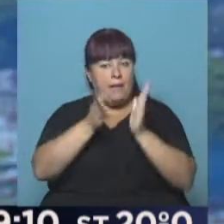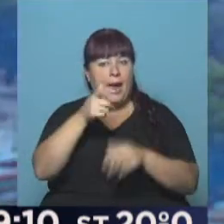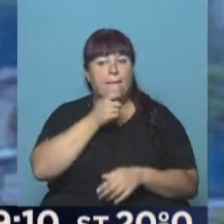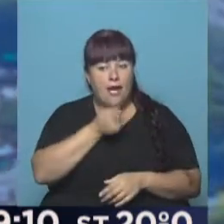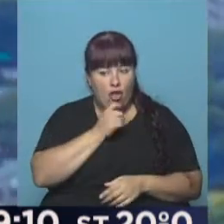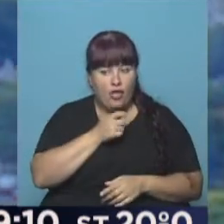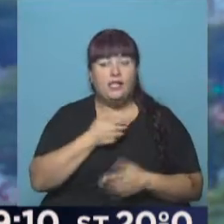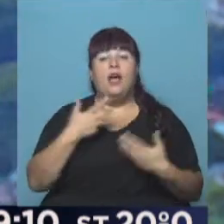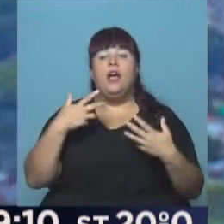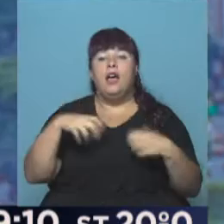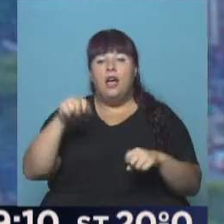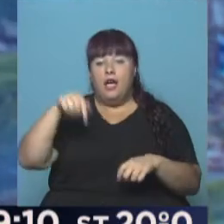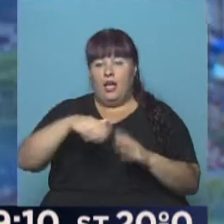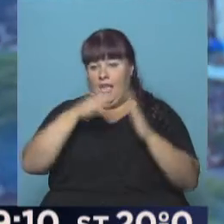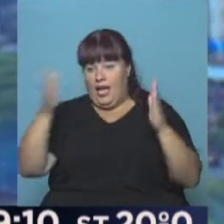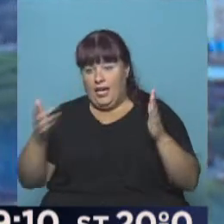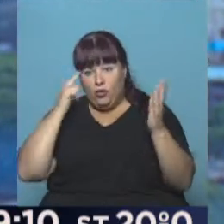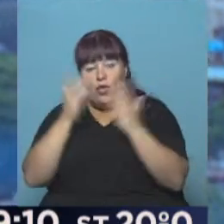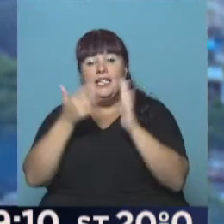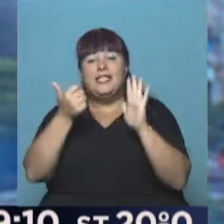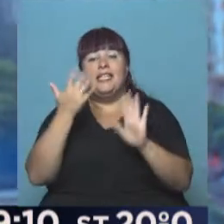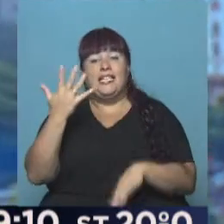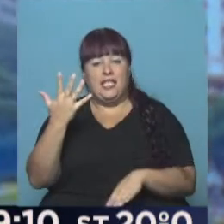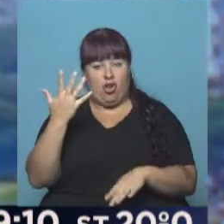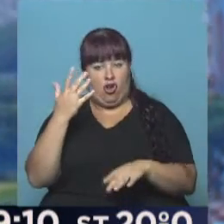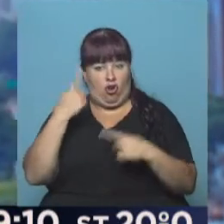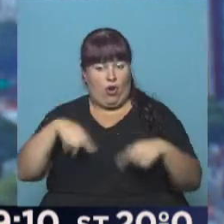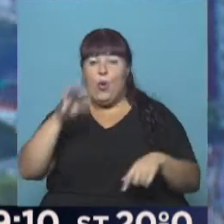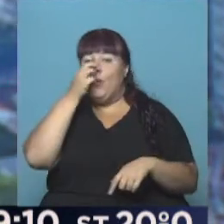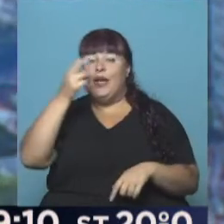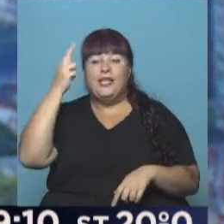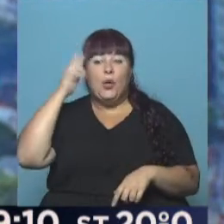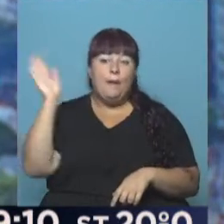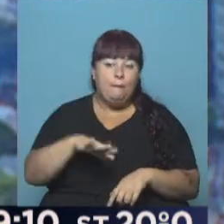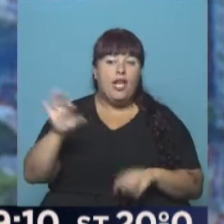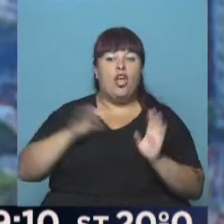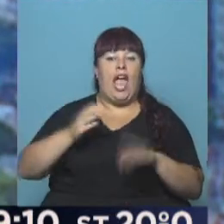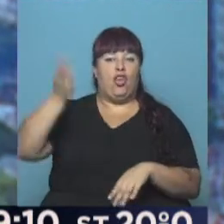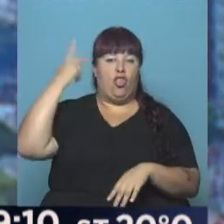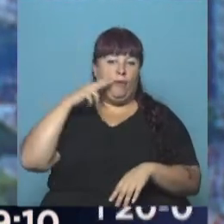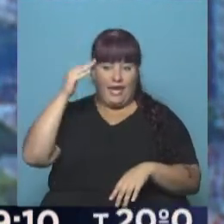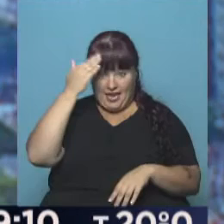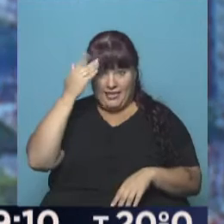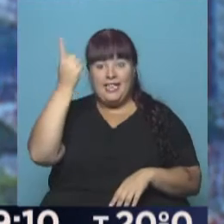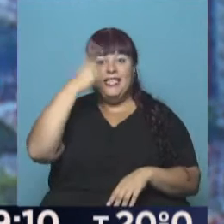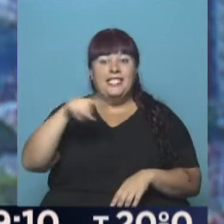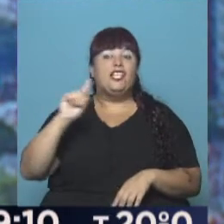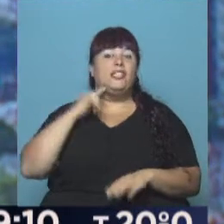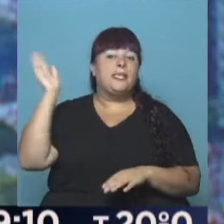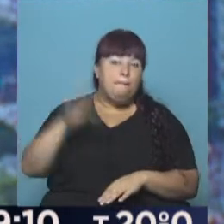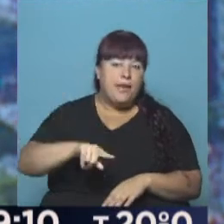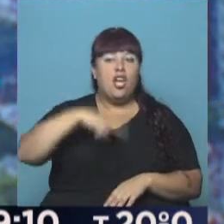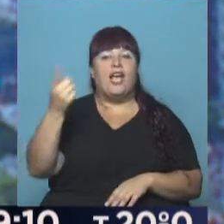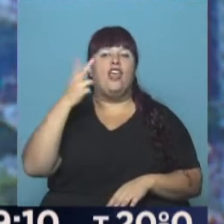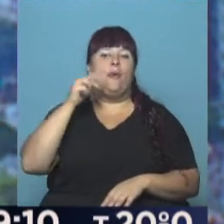periodistas. Se han registrado en este tiempo analizado 65 casos, 29 menos que en el año 2015 y 113 menos que